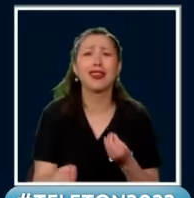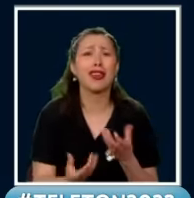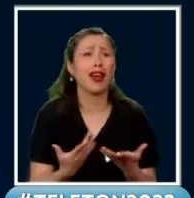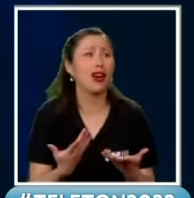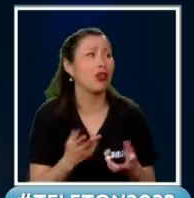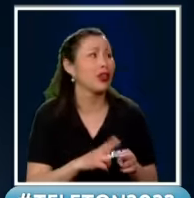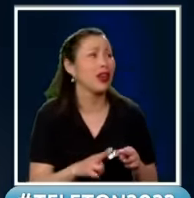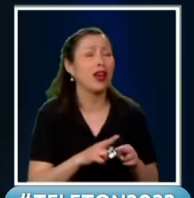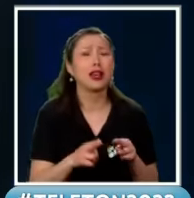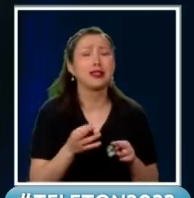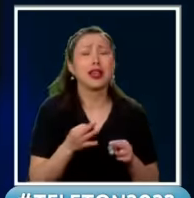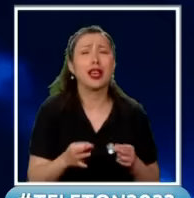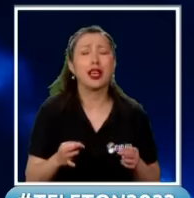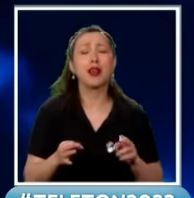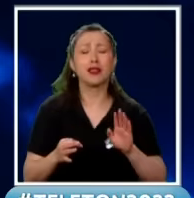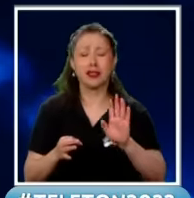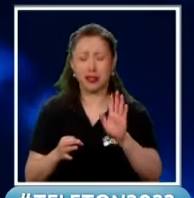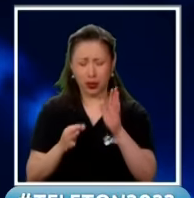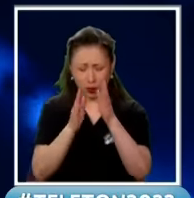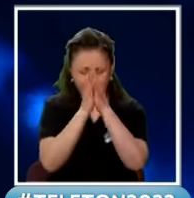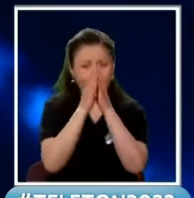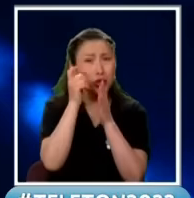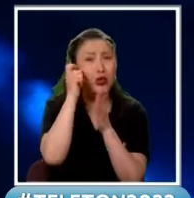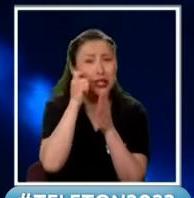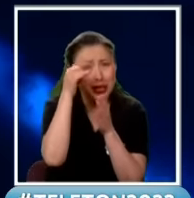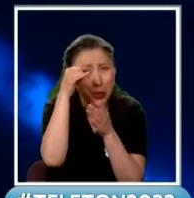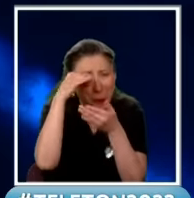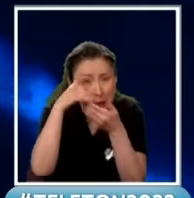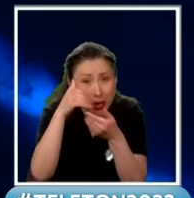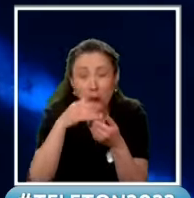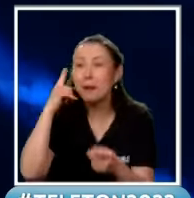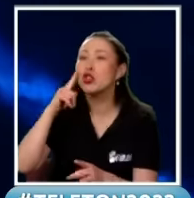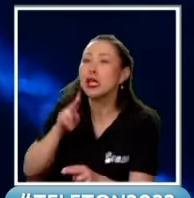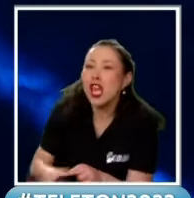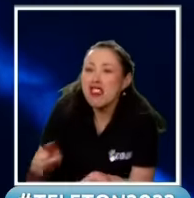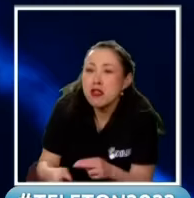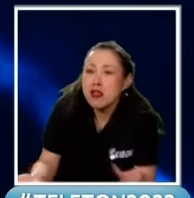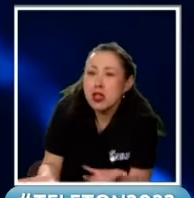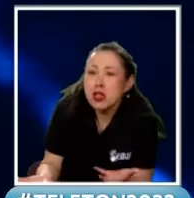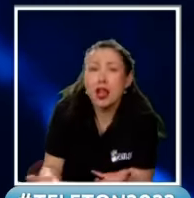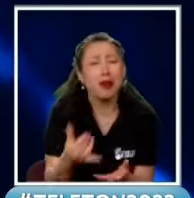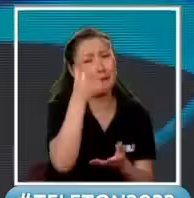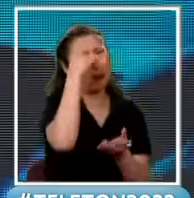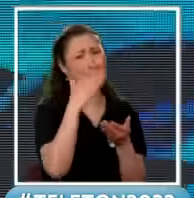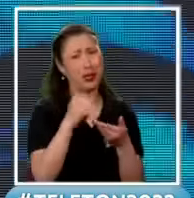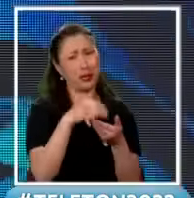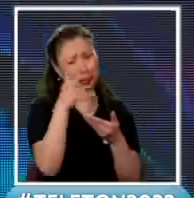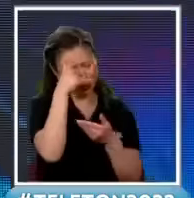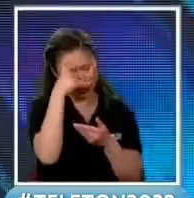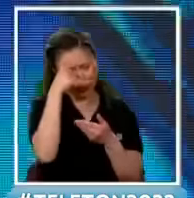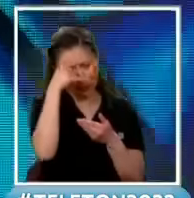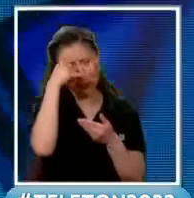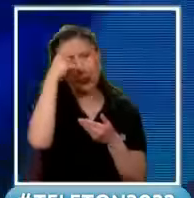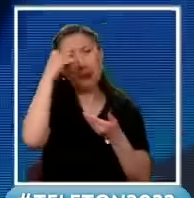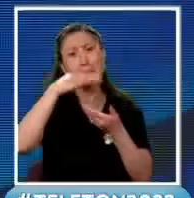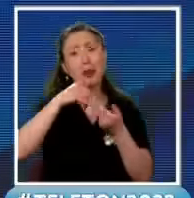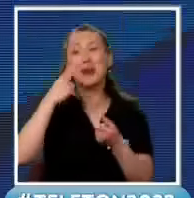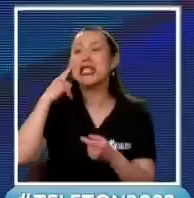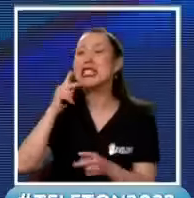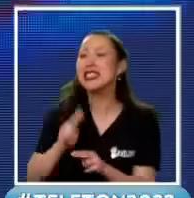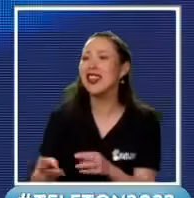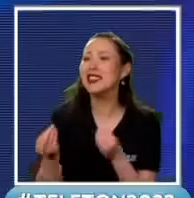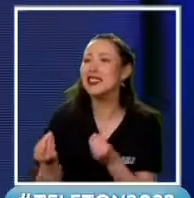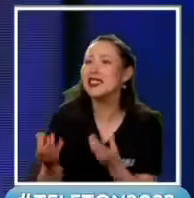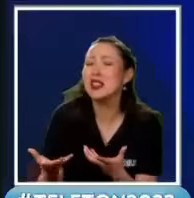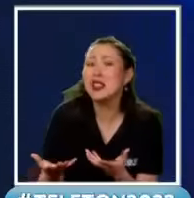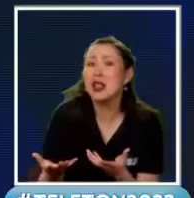hacemos? No, perdón, Francisco, no, disculpe. Puta, perdone. ¿Qué hiciste?